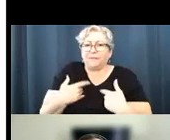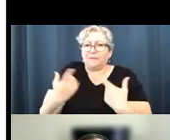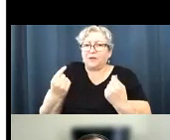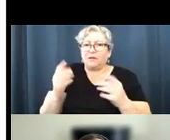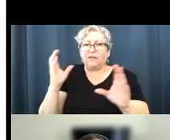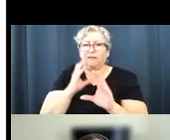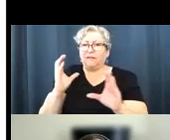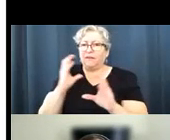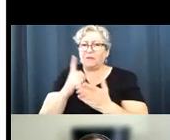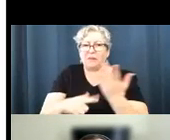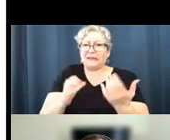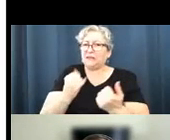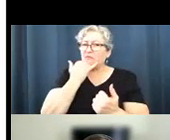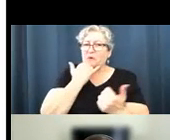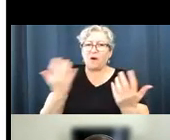un formulario donde le devuelven